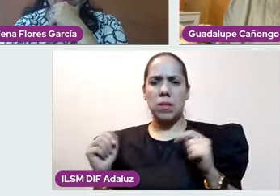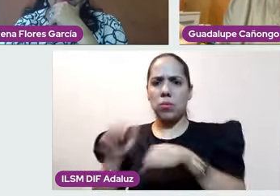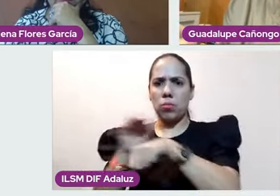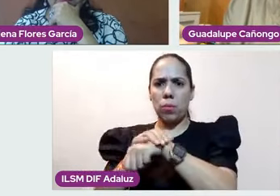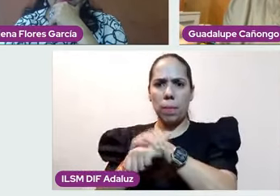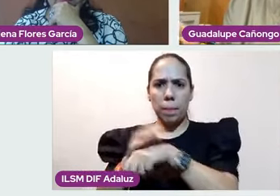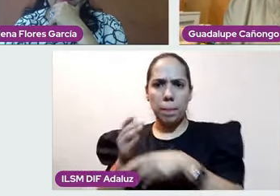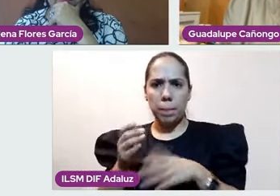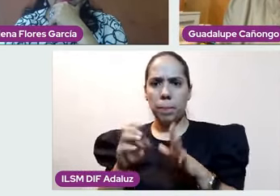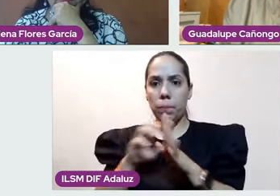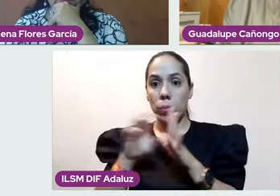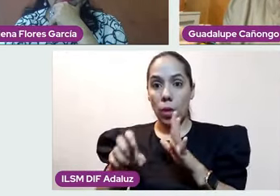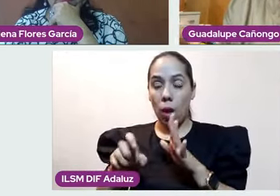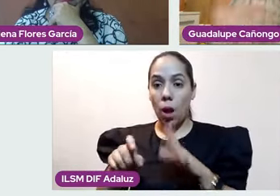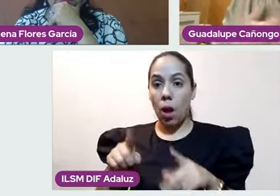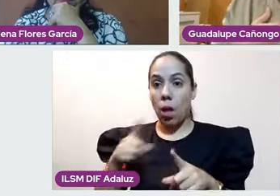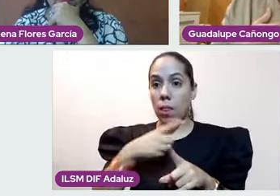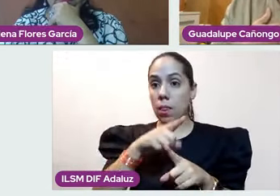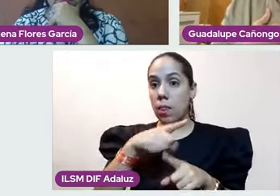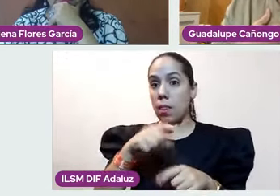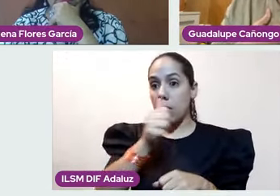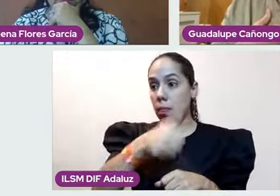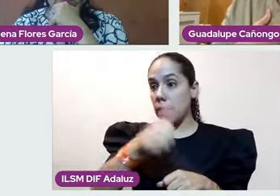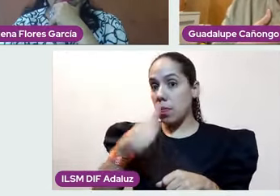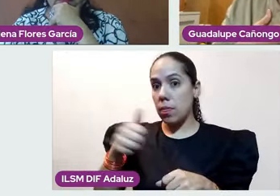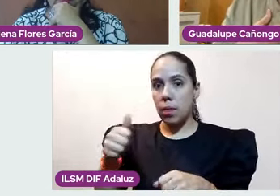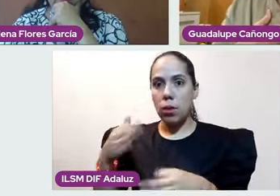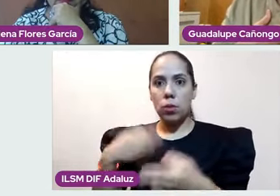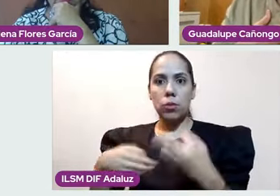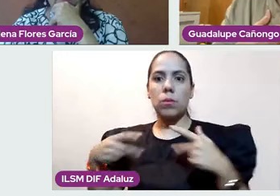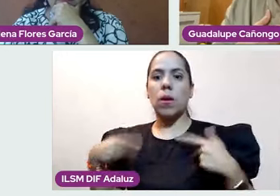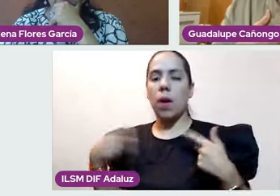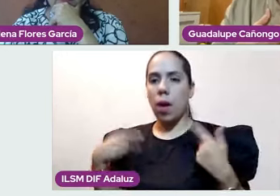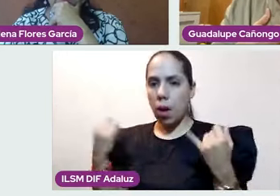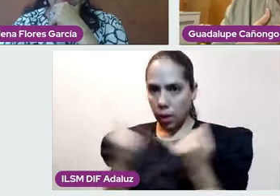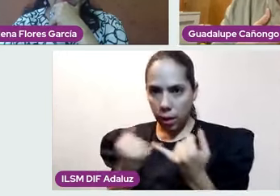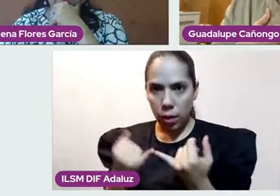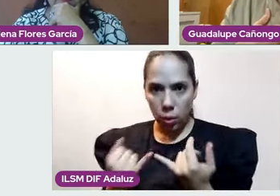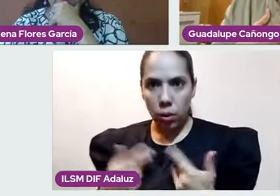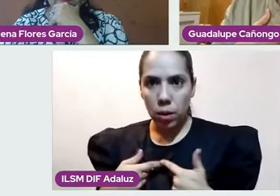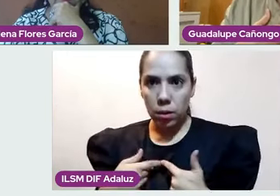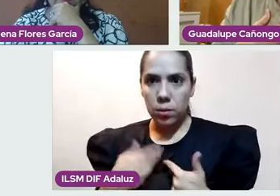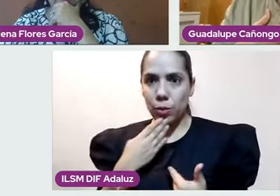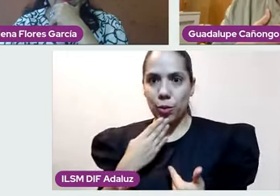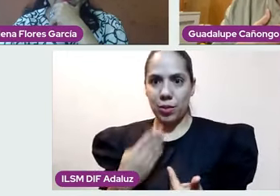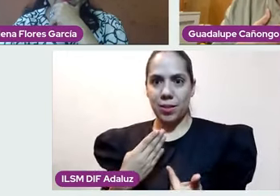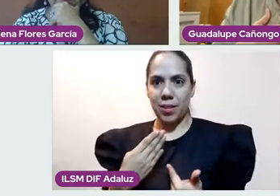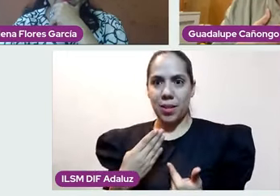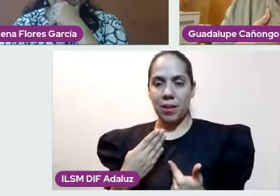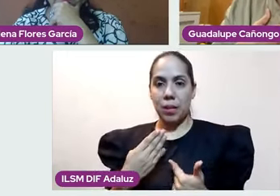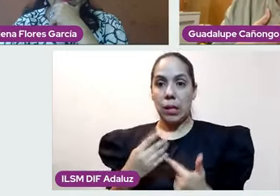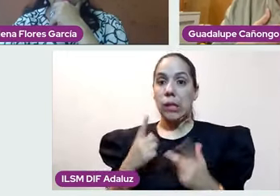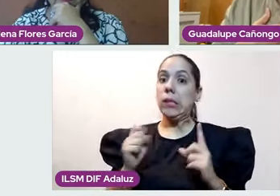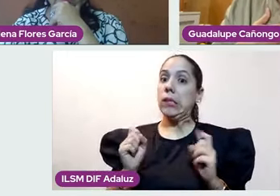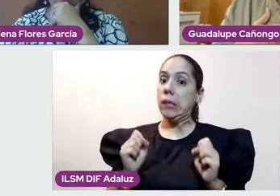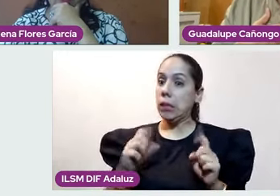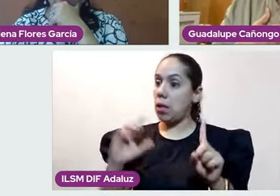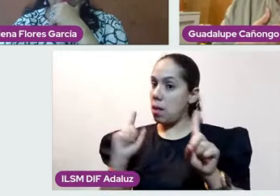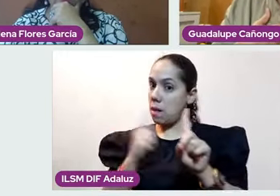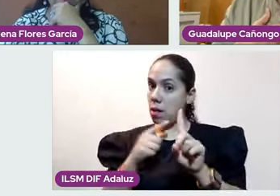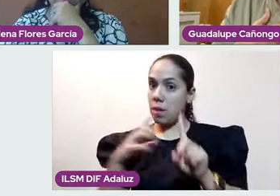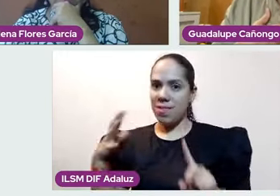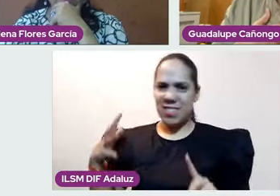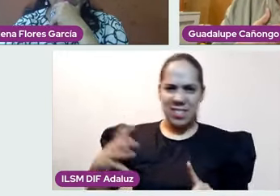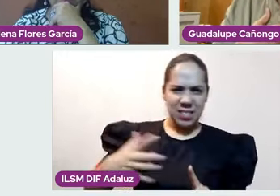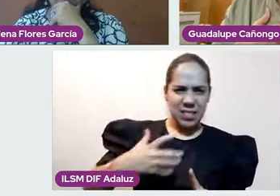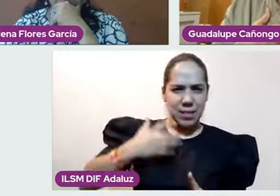las otras personas estén mejor, también va a generarme un beneficio. Eso es un reto también contextual.